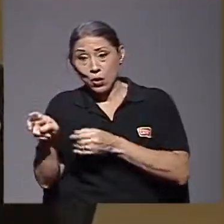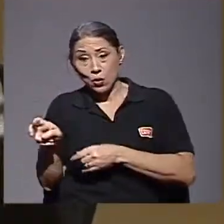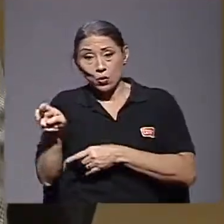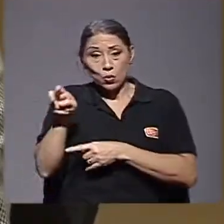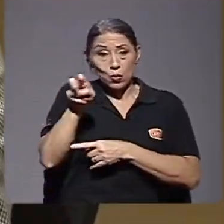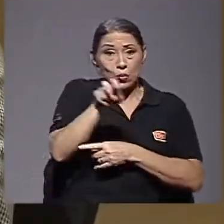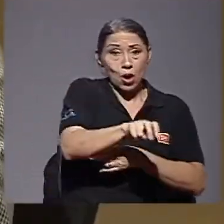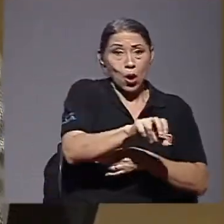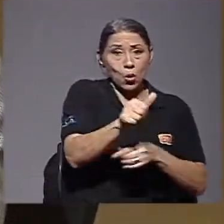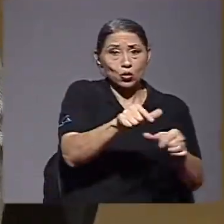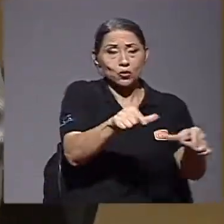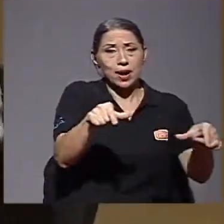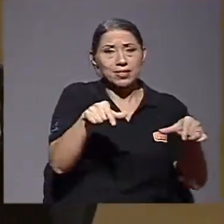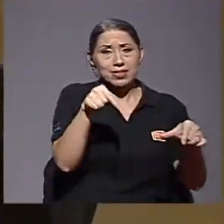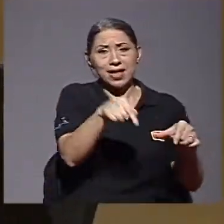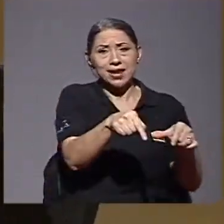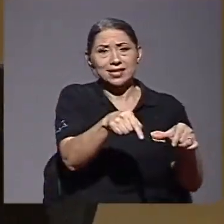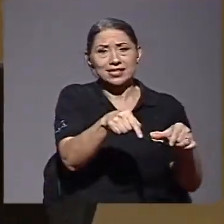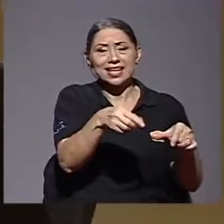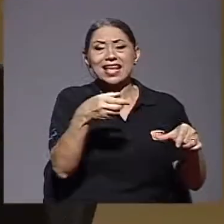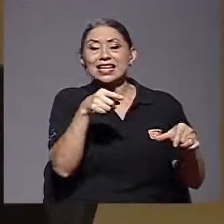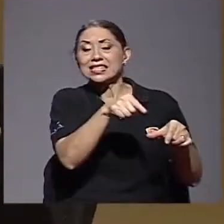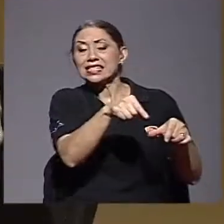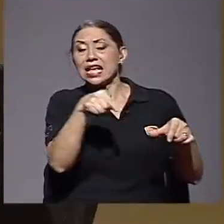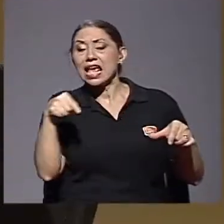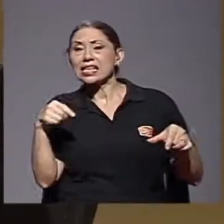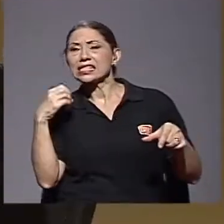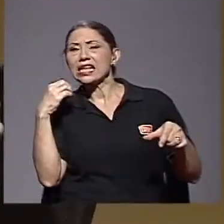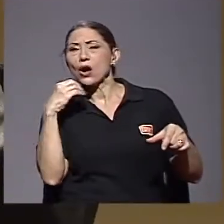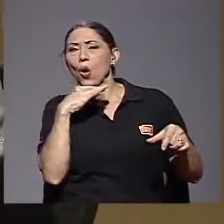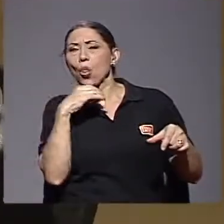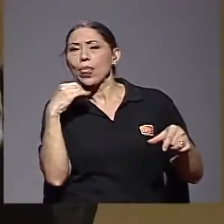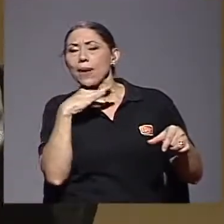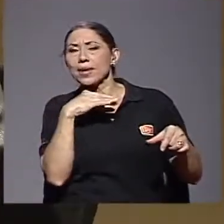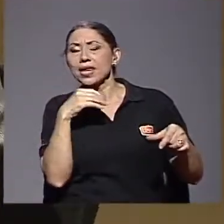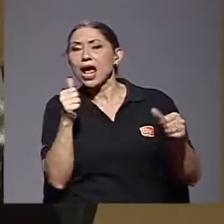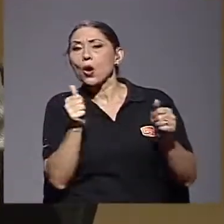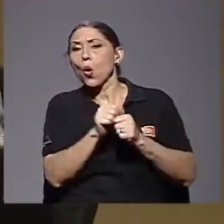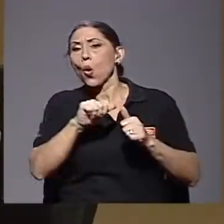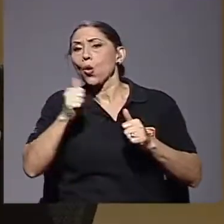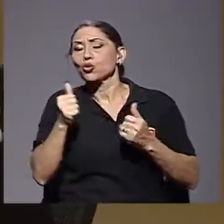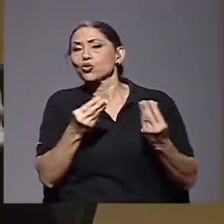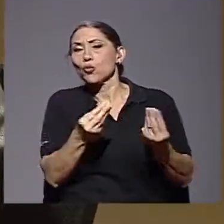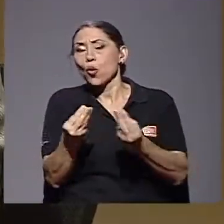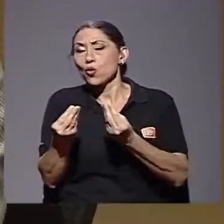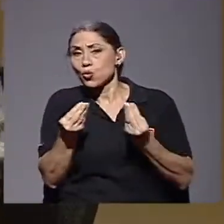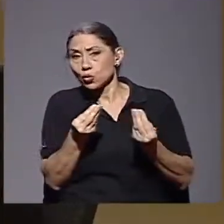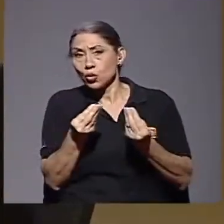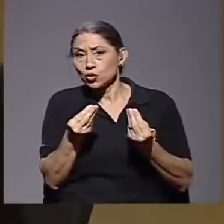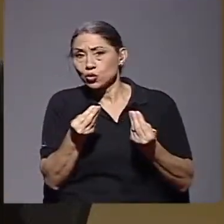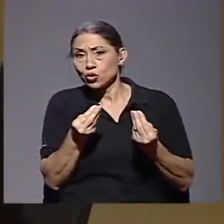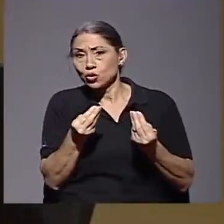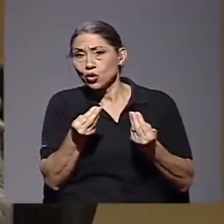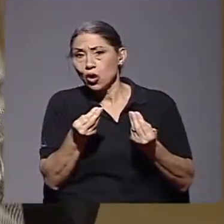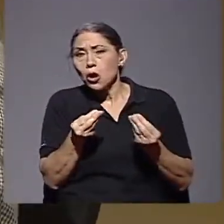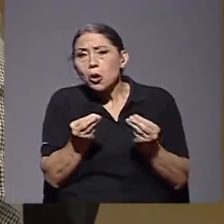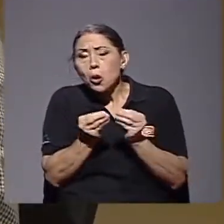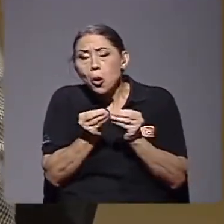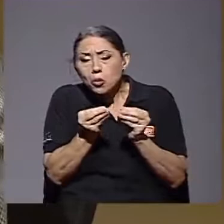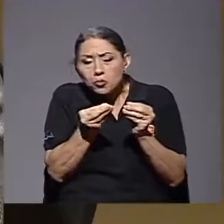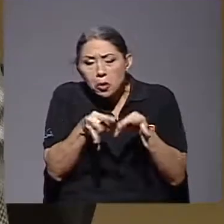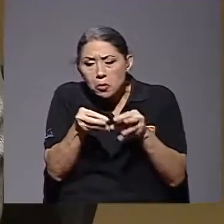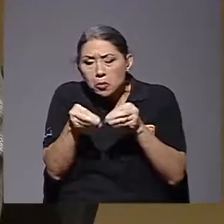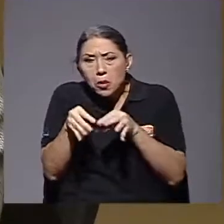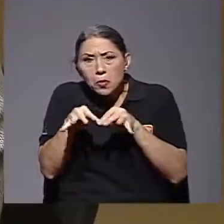se contamina con algún otro productos, de esos remanentes que puede